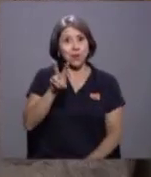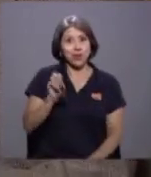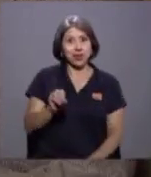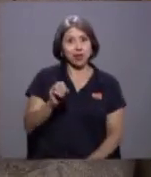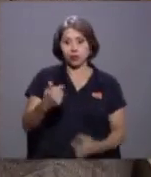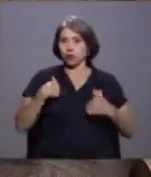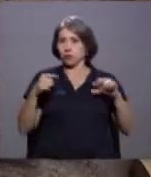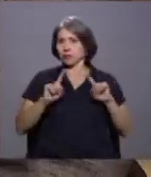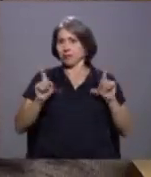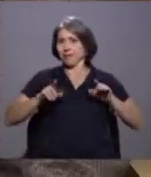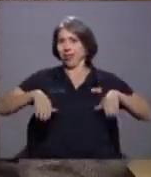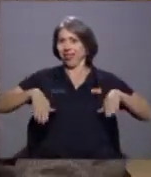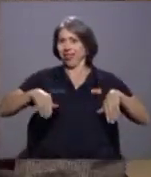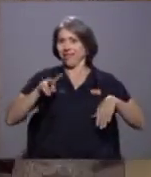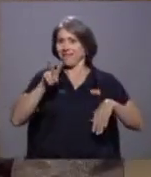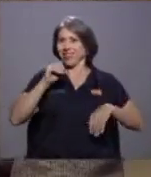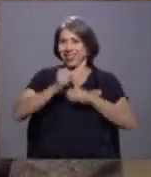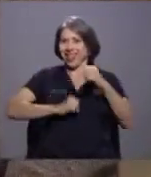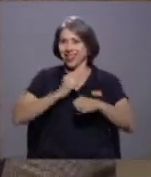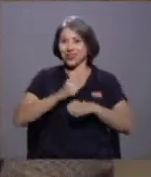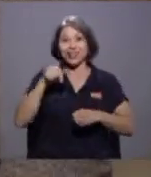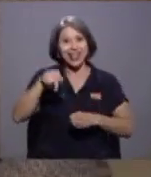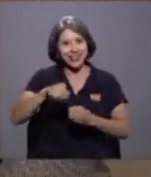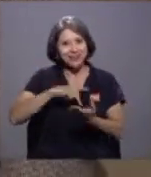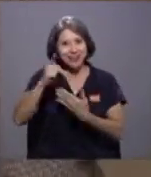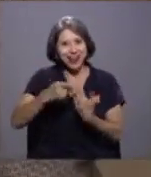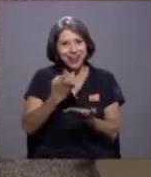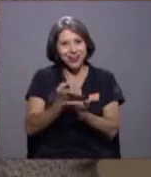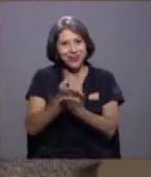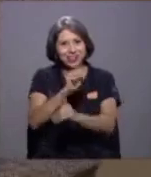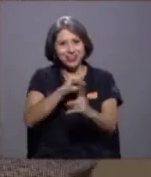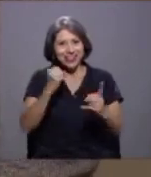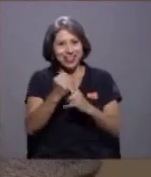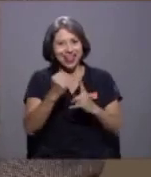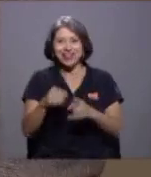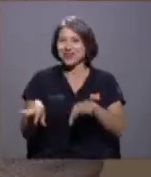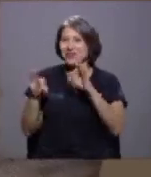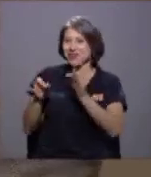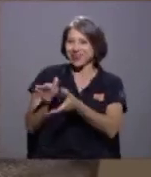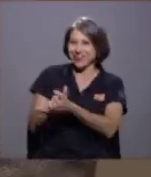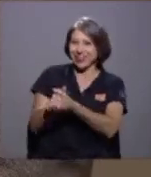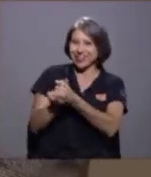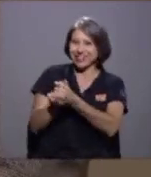yo el que cumplo 20 años, sino Economía y Sociedad. Por favor. Muy bien, felicidades.